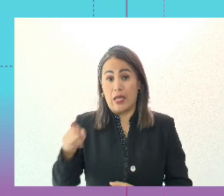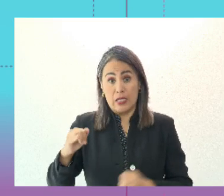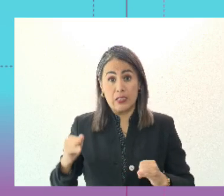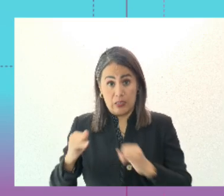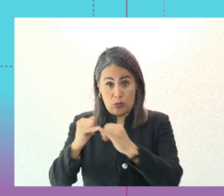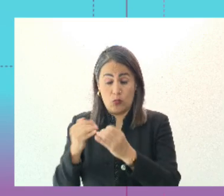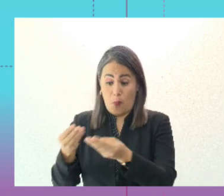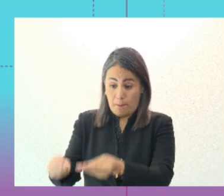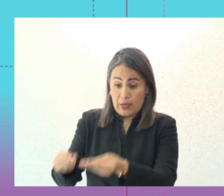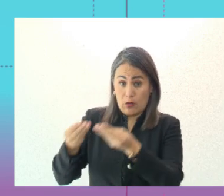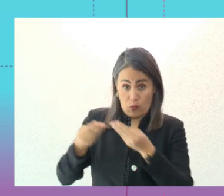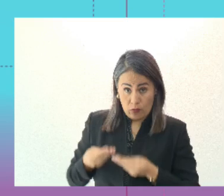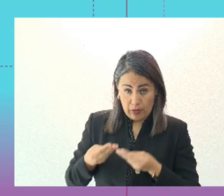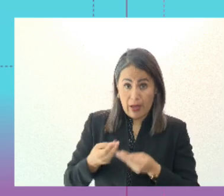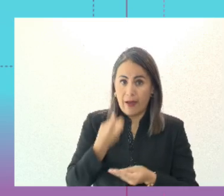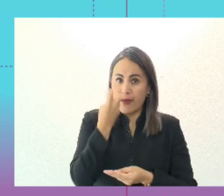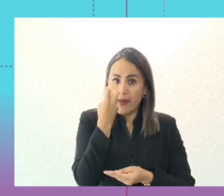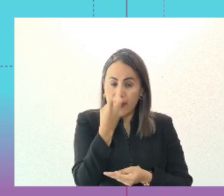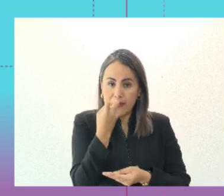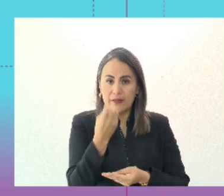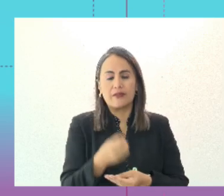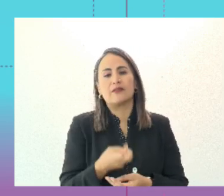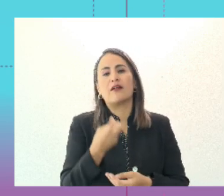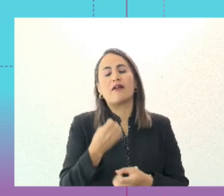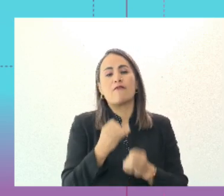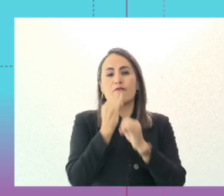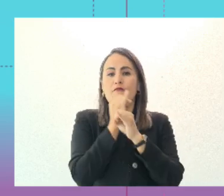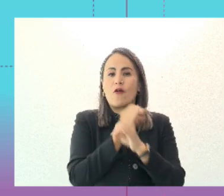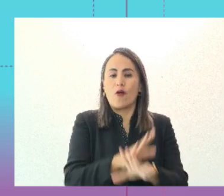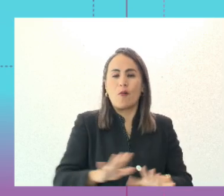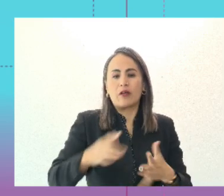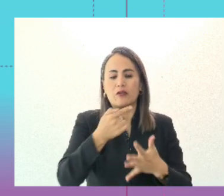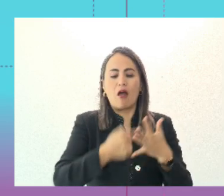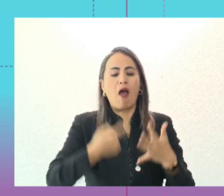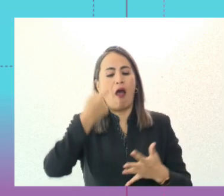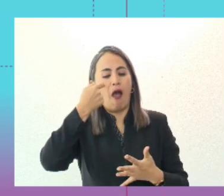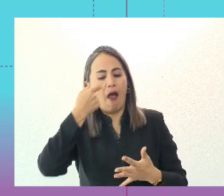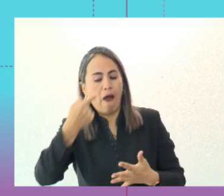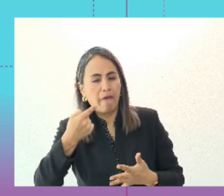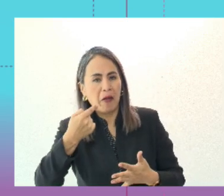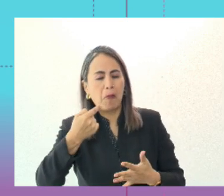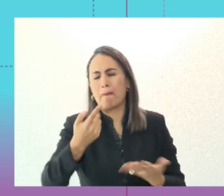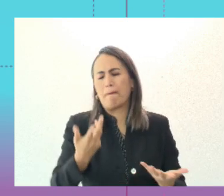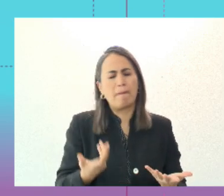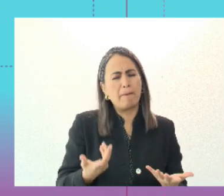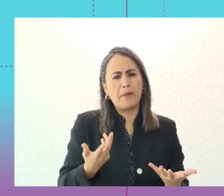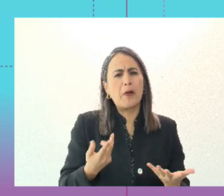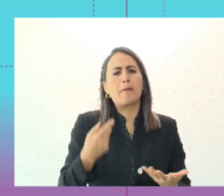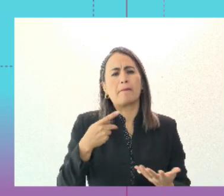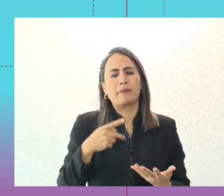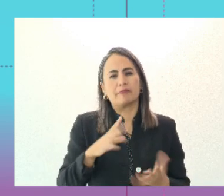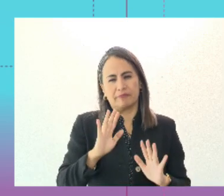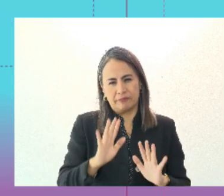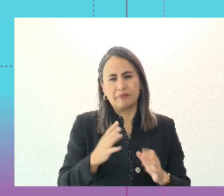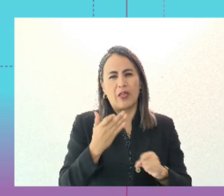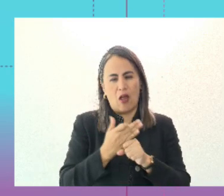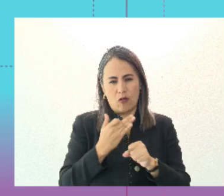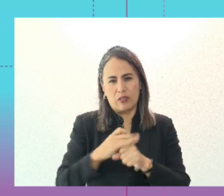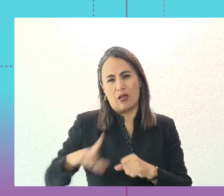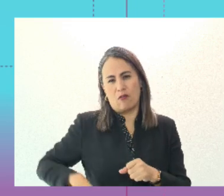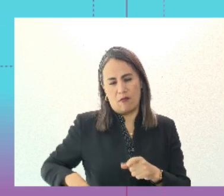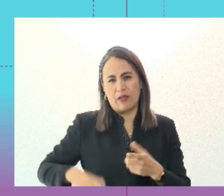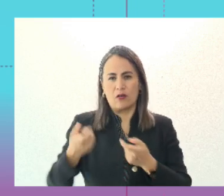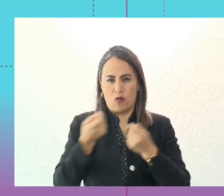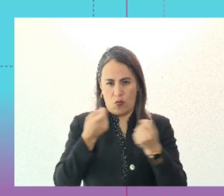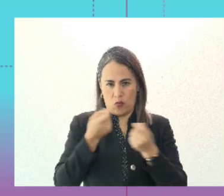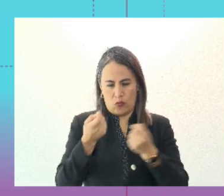es información que, como aquí ya comentaron, no es de comprobación administrativa. Pero para ello, bueno, ahorita hablaremos del control gubernamental, que